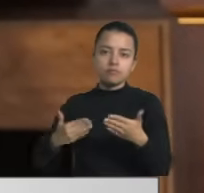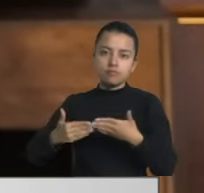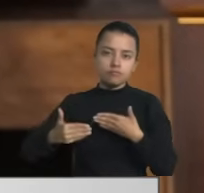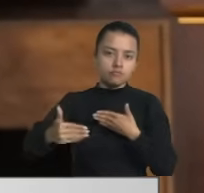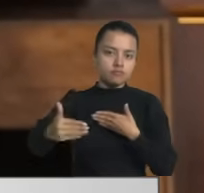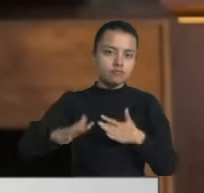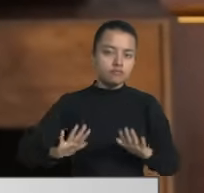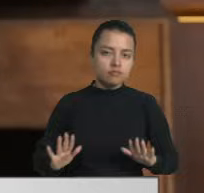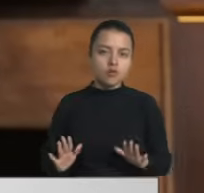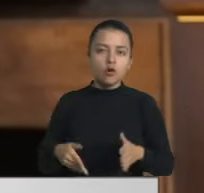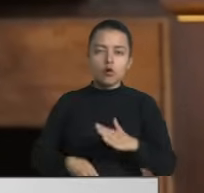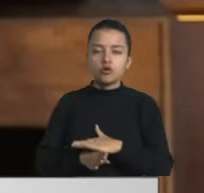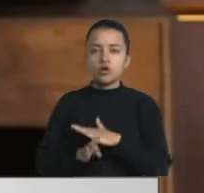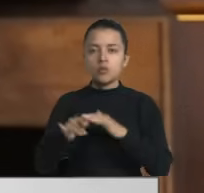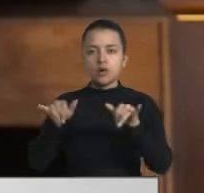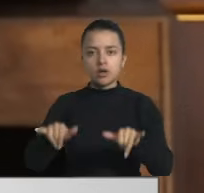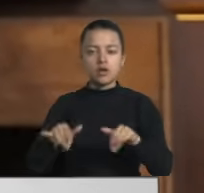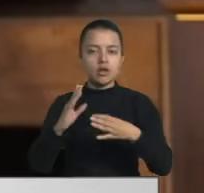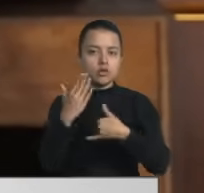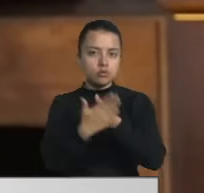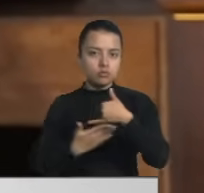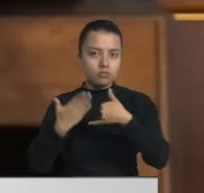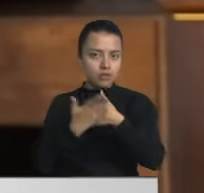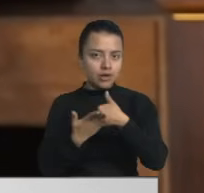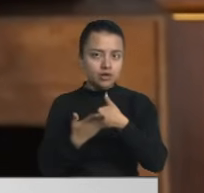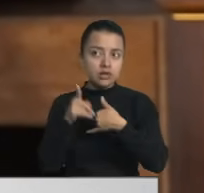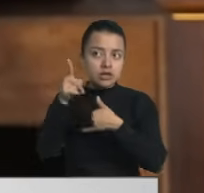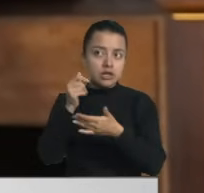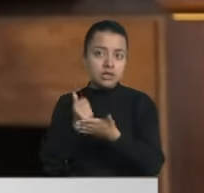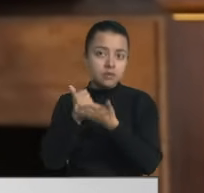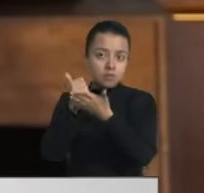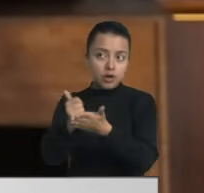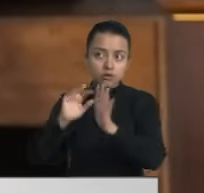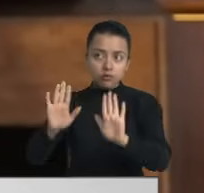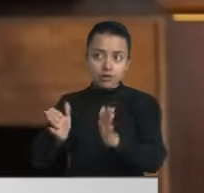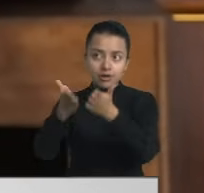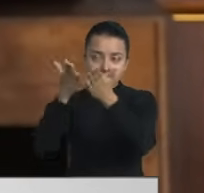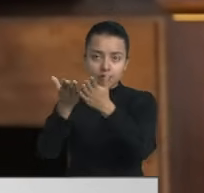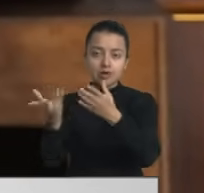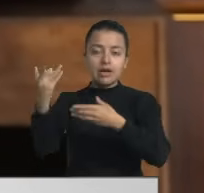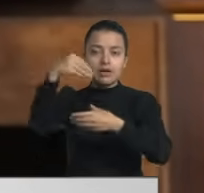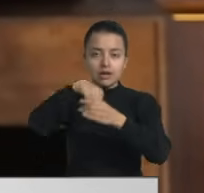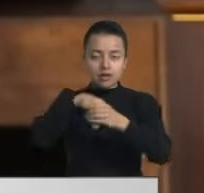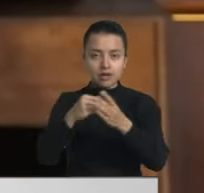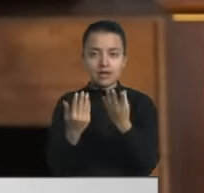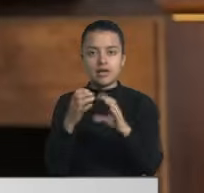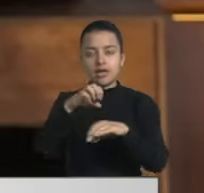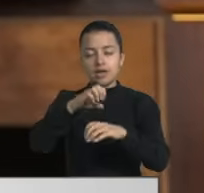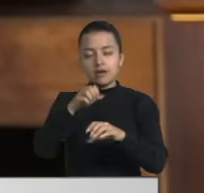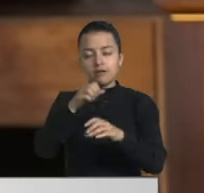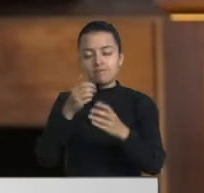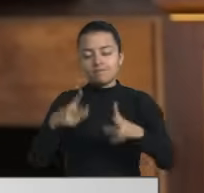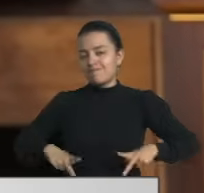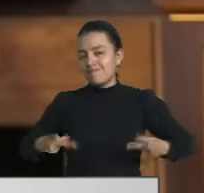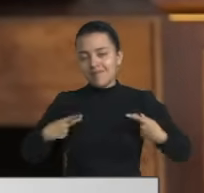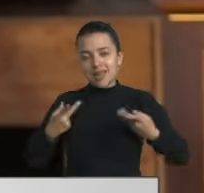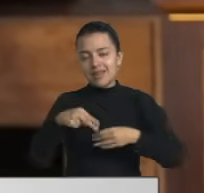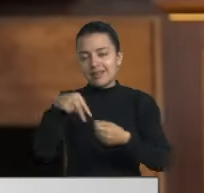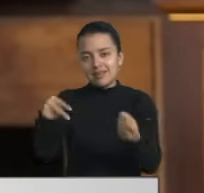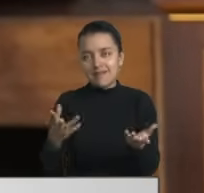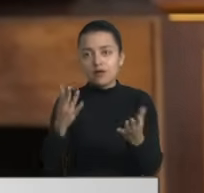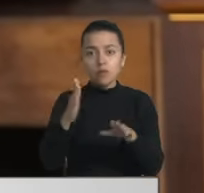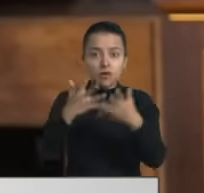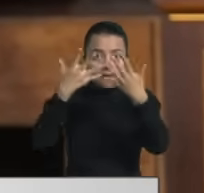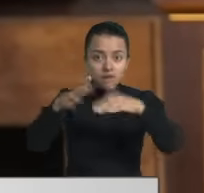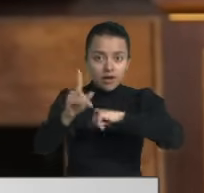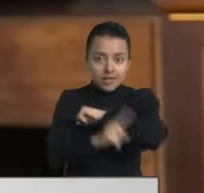nuestro país, y así también se pueda colaborar a su resocialización, a su reinserción a la vida civil para cuando